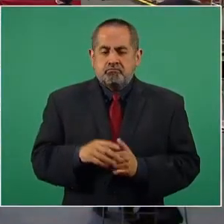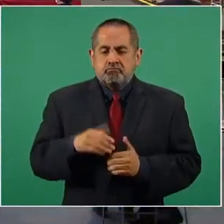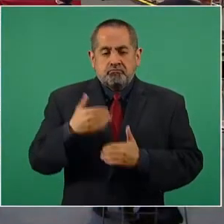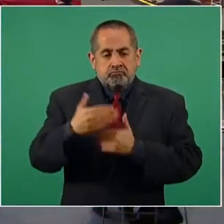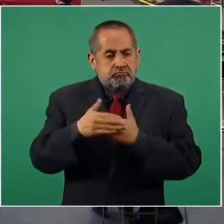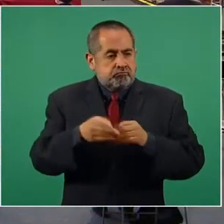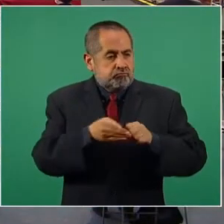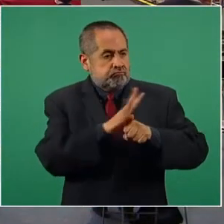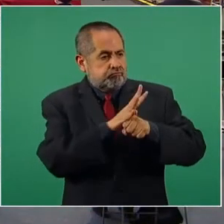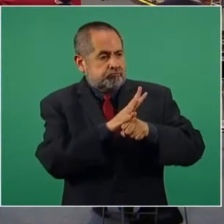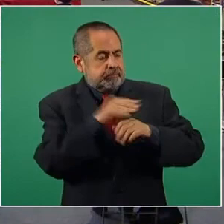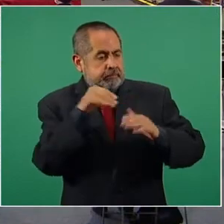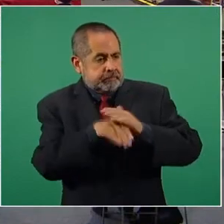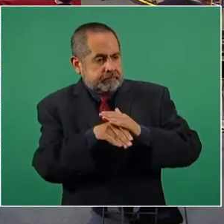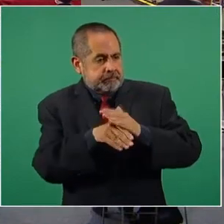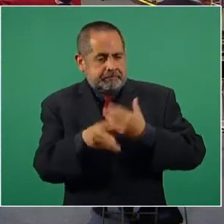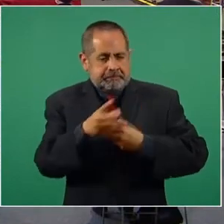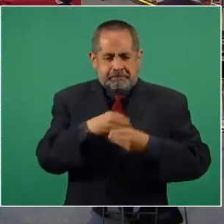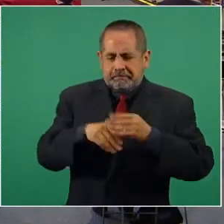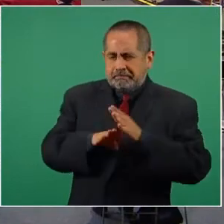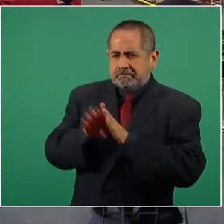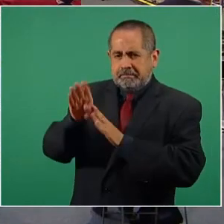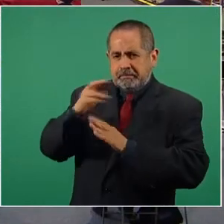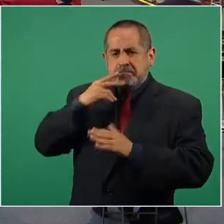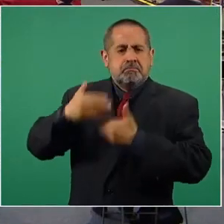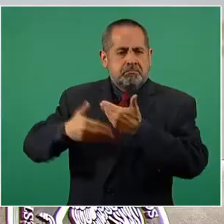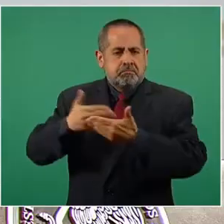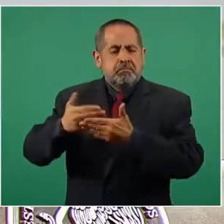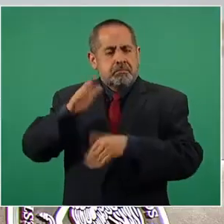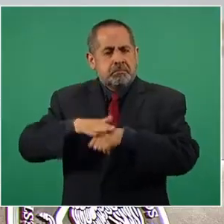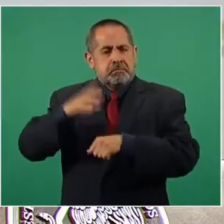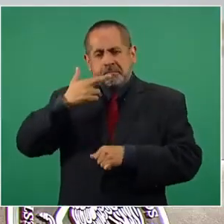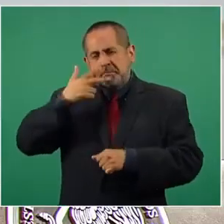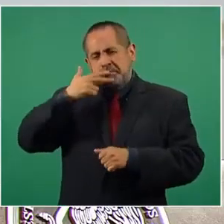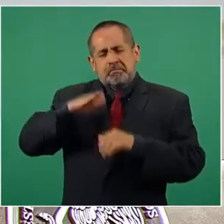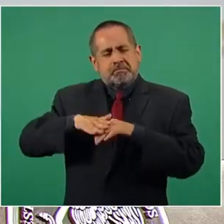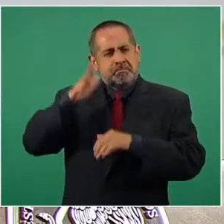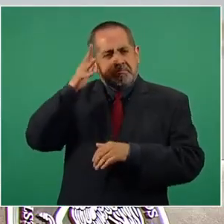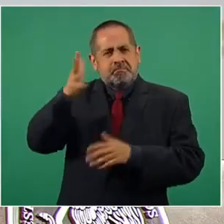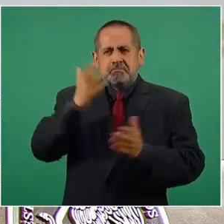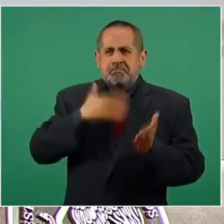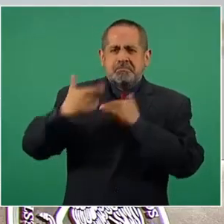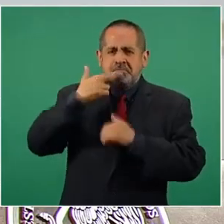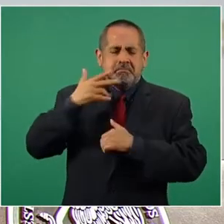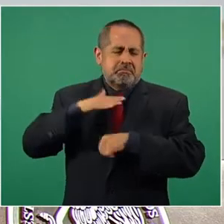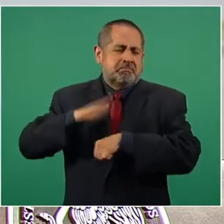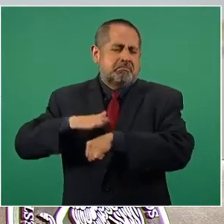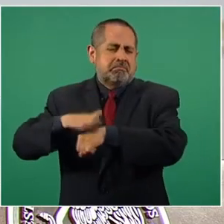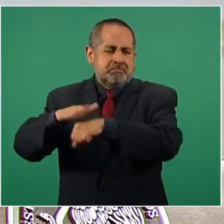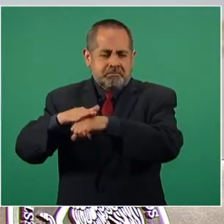empieza la recuperación y se va a recuperar más, mucho más, y va a crecer